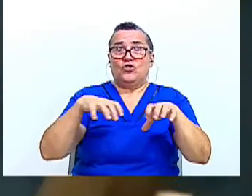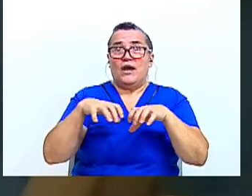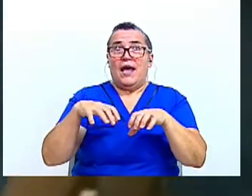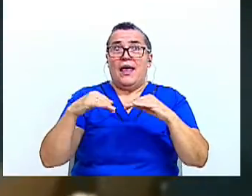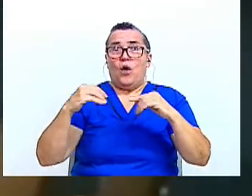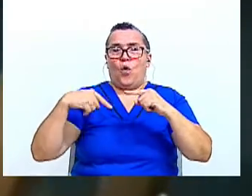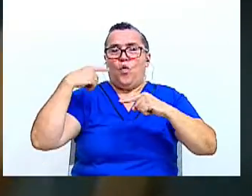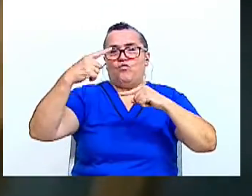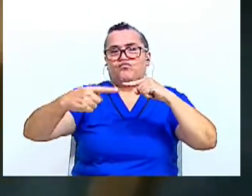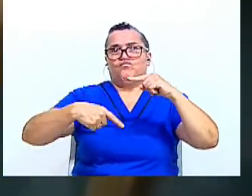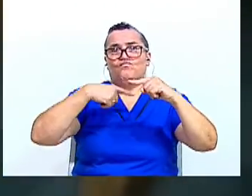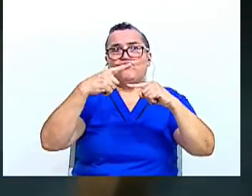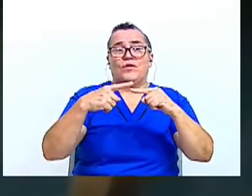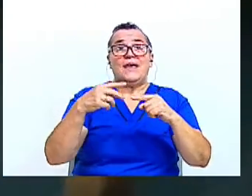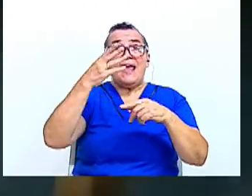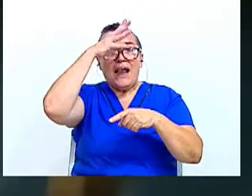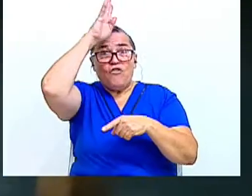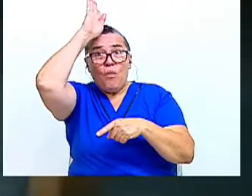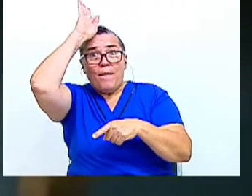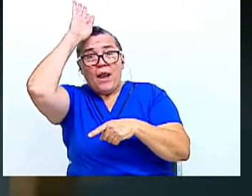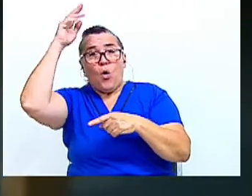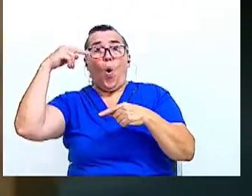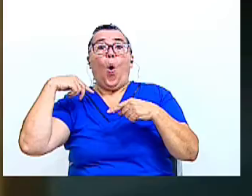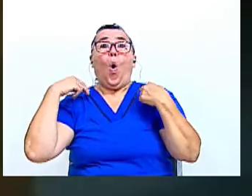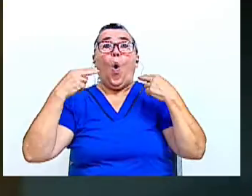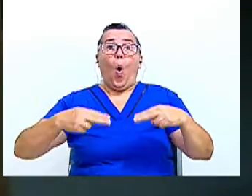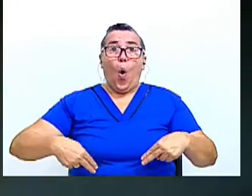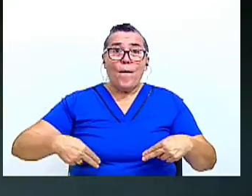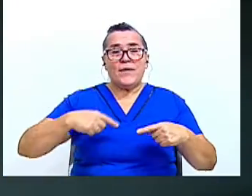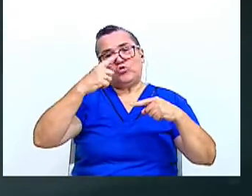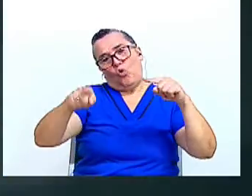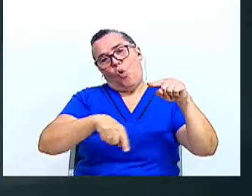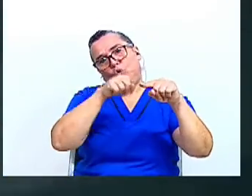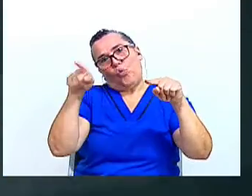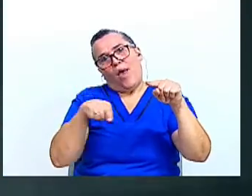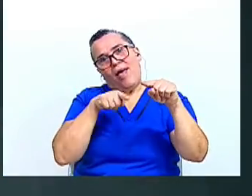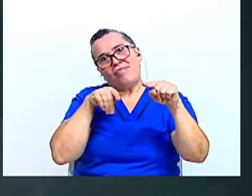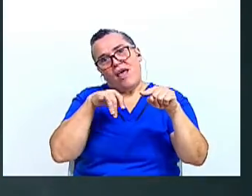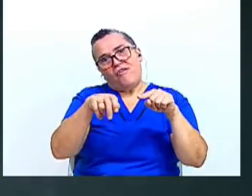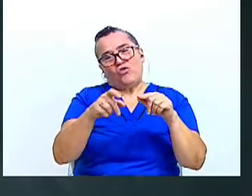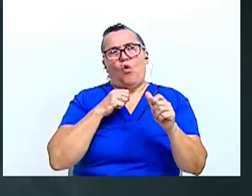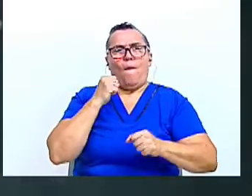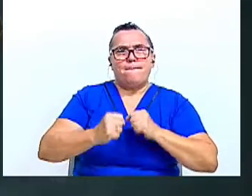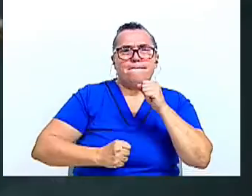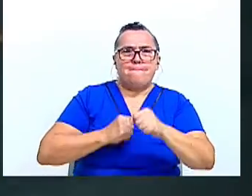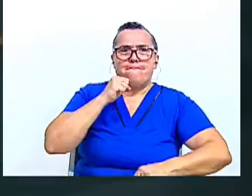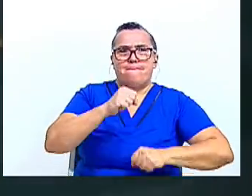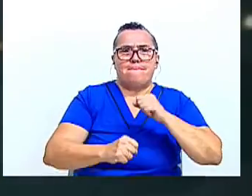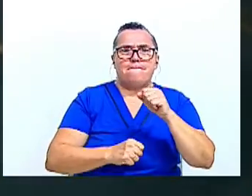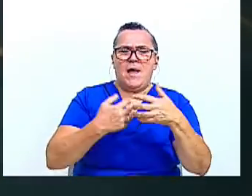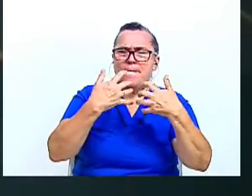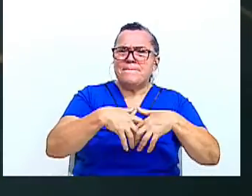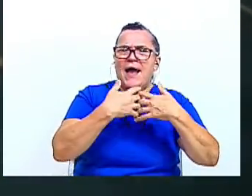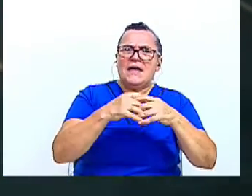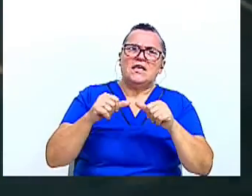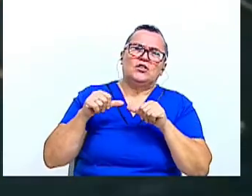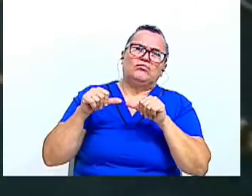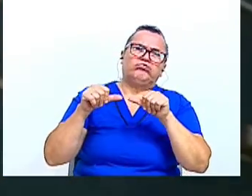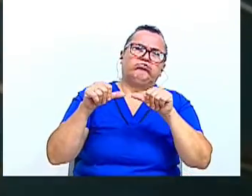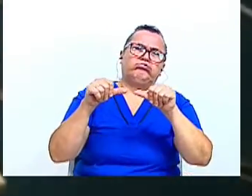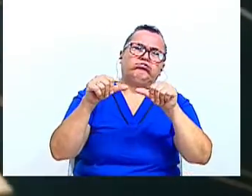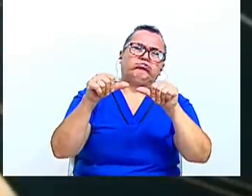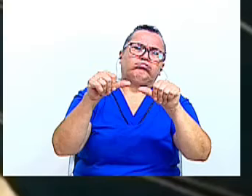romano mediante hombres trepadores o rueda de ratón. Estas máquinas perduraron sin apenas